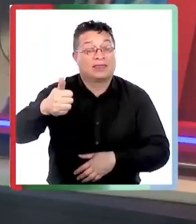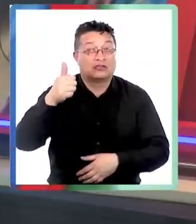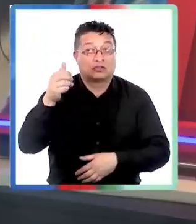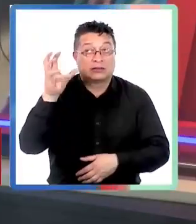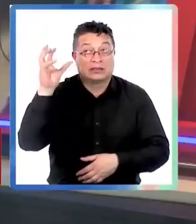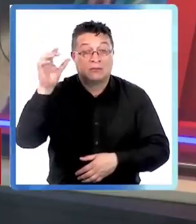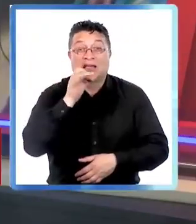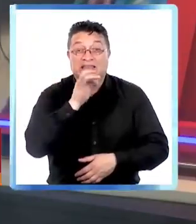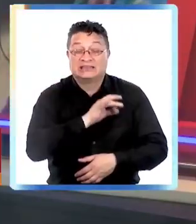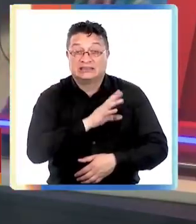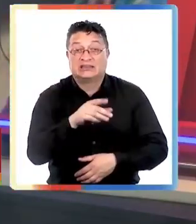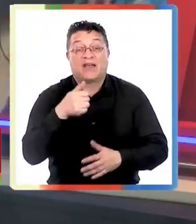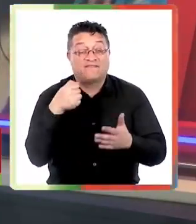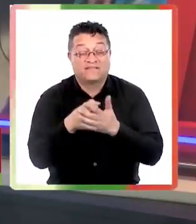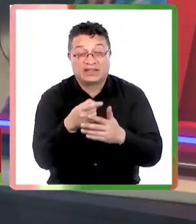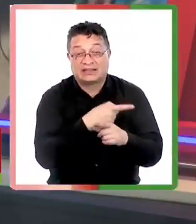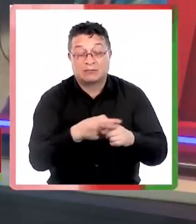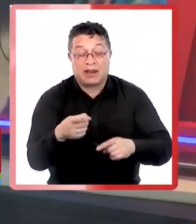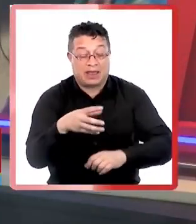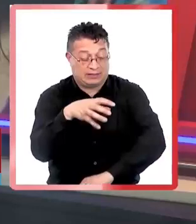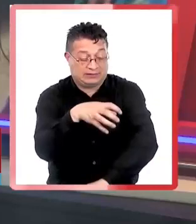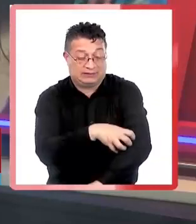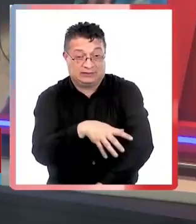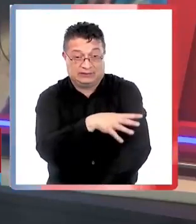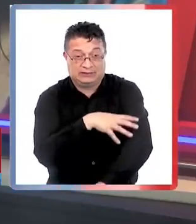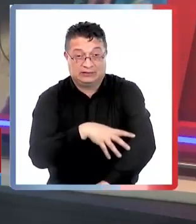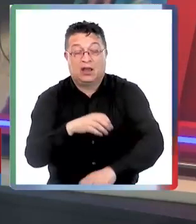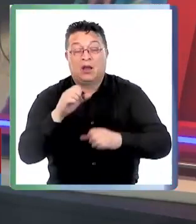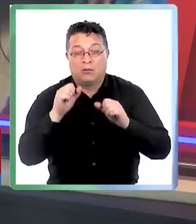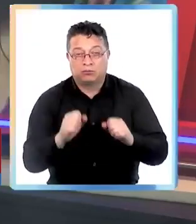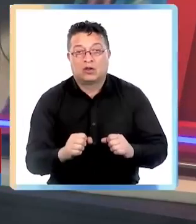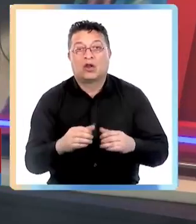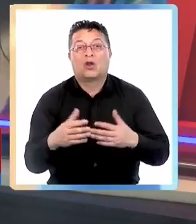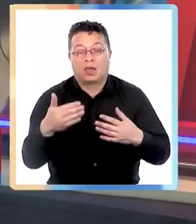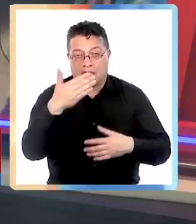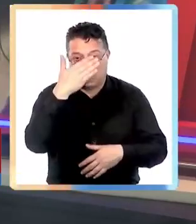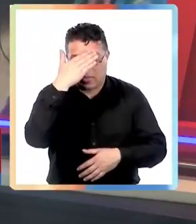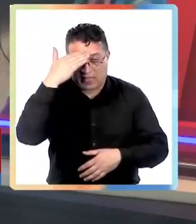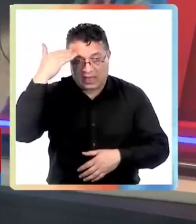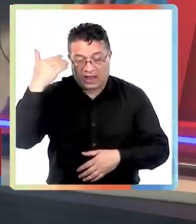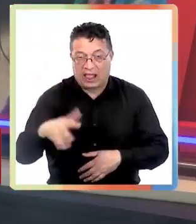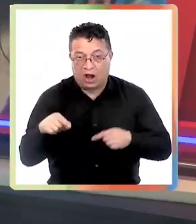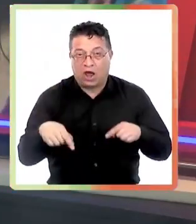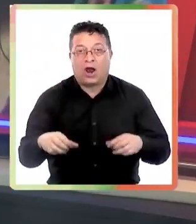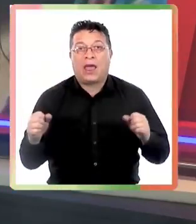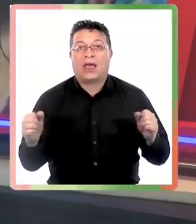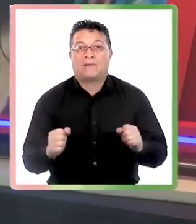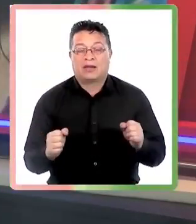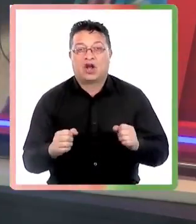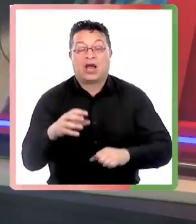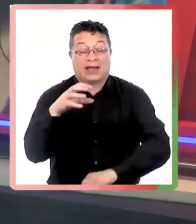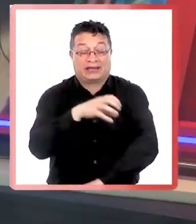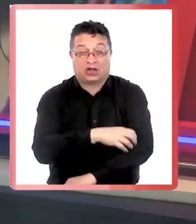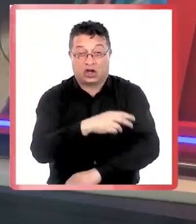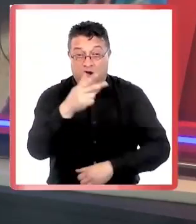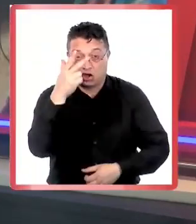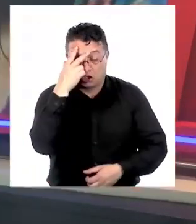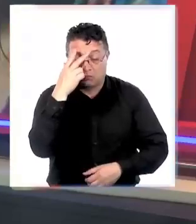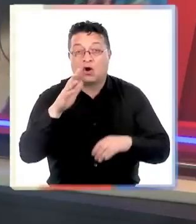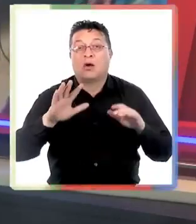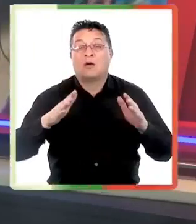Dirección Meteorológica de Chile advirtió que este fin de semana la zona central del país podría enfrentar una ola de calor en pleno invierno. En la